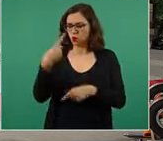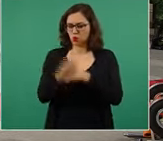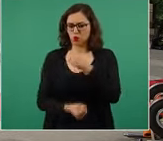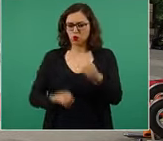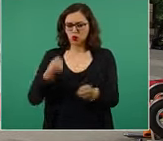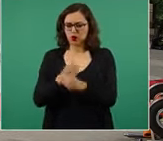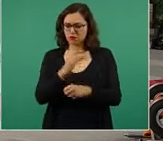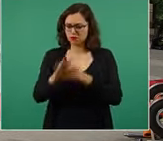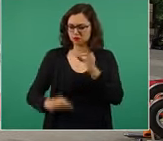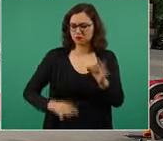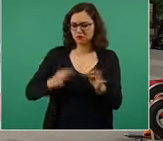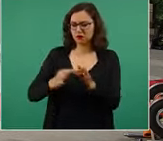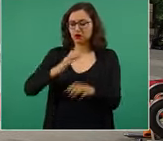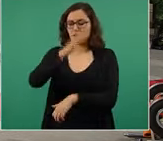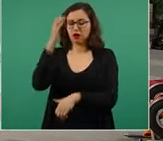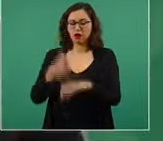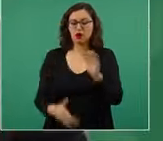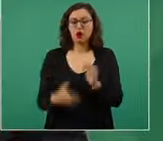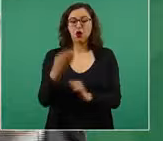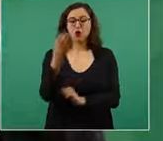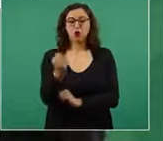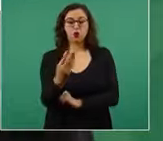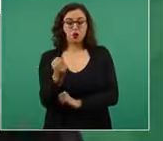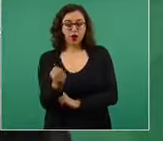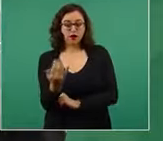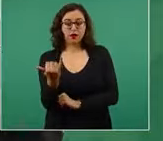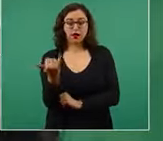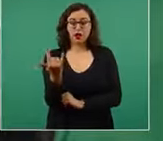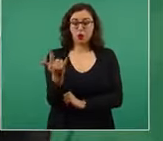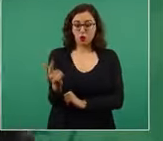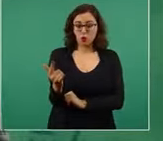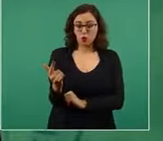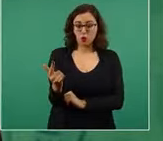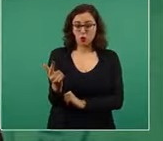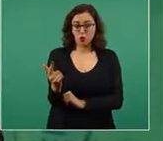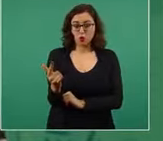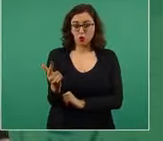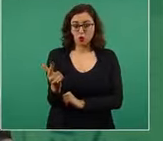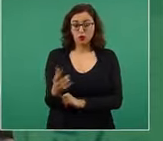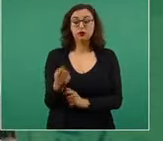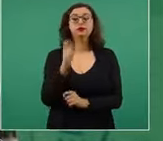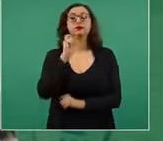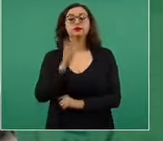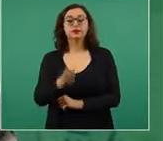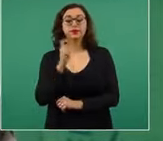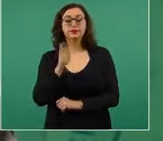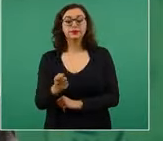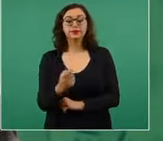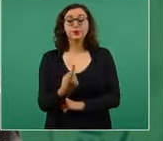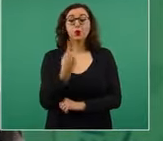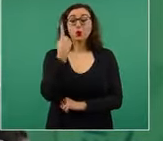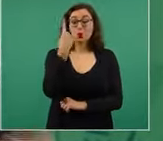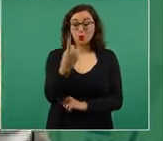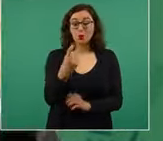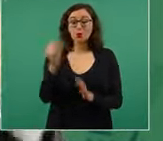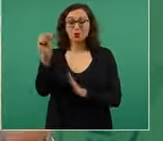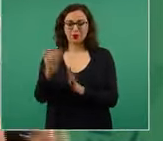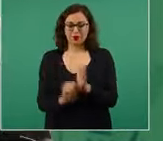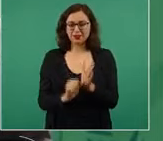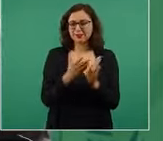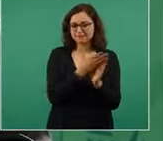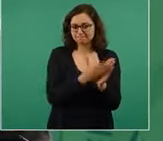9 de julio. Es decir, tenemos un mes en